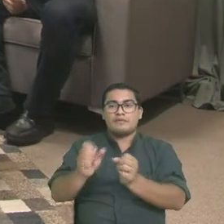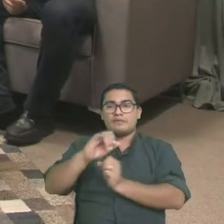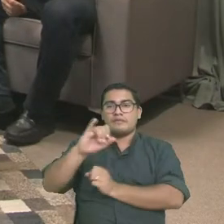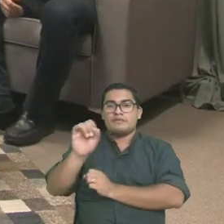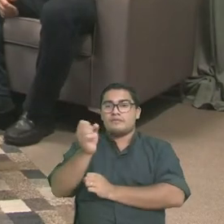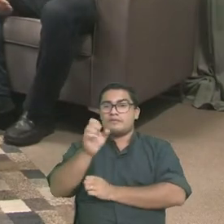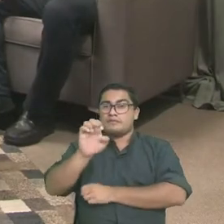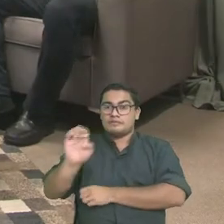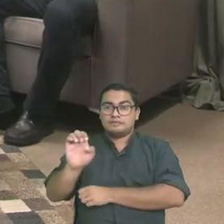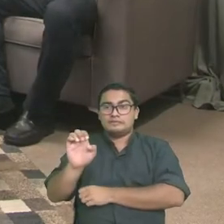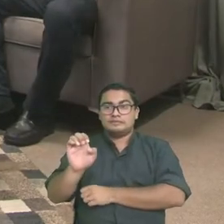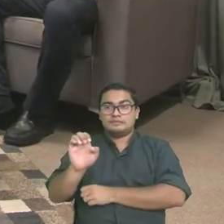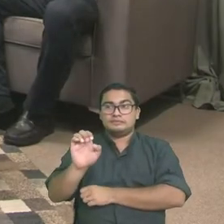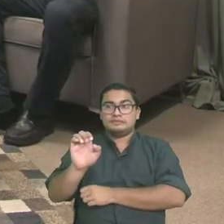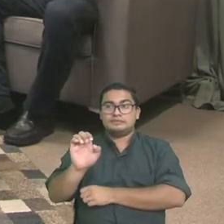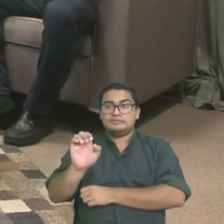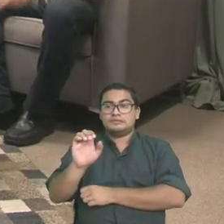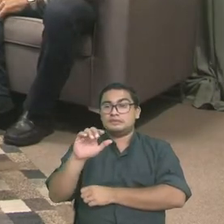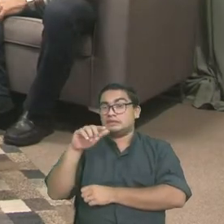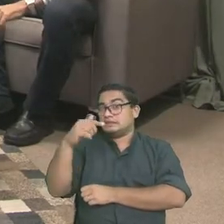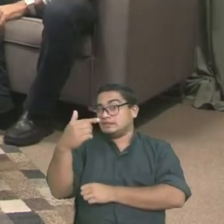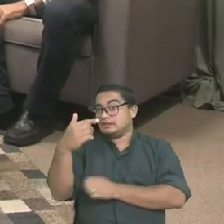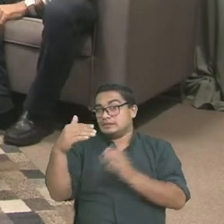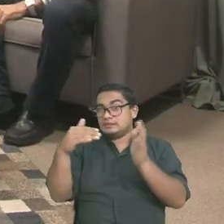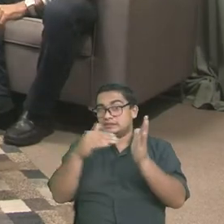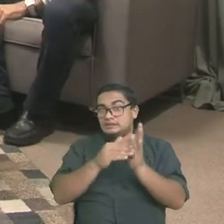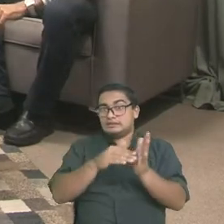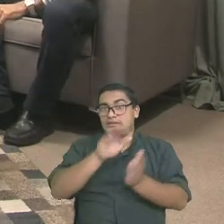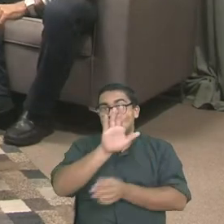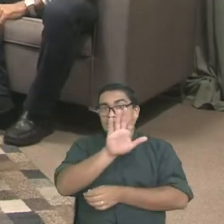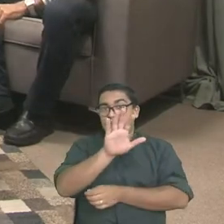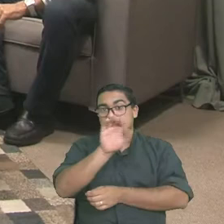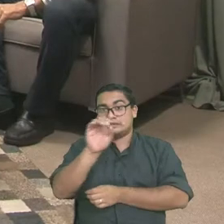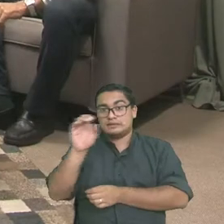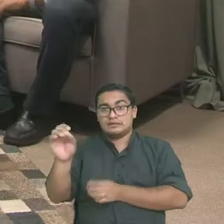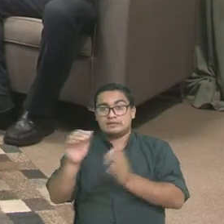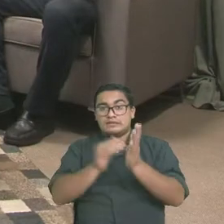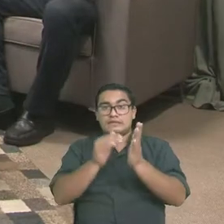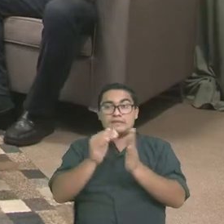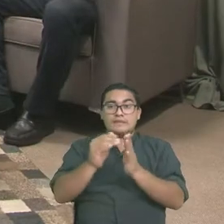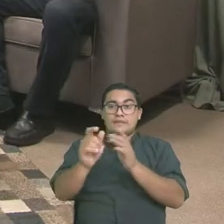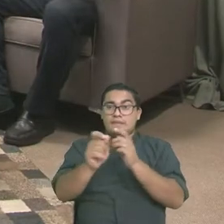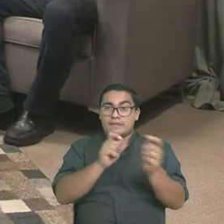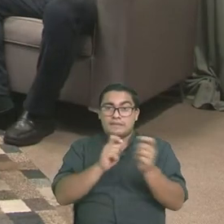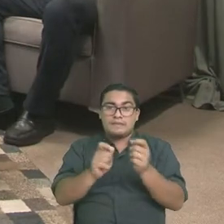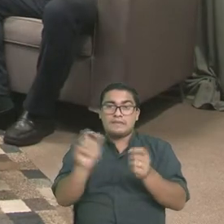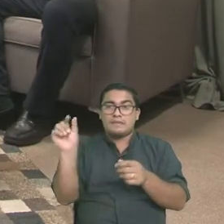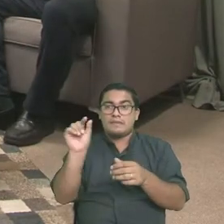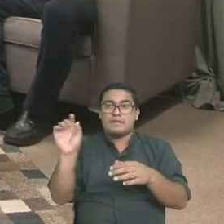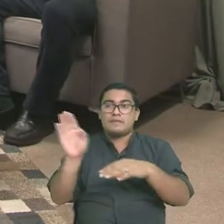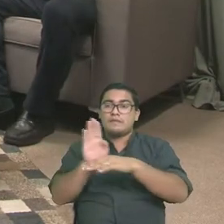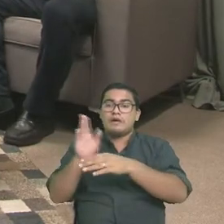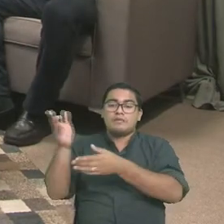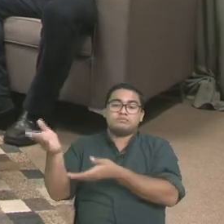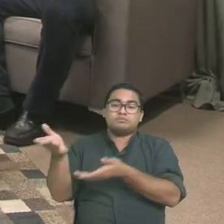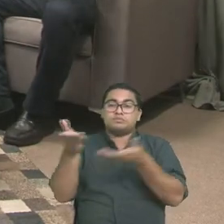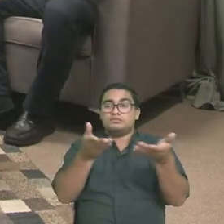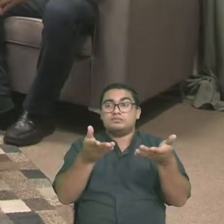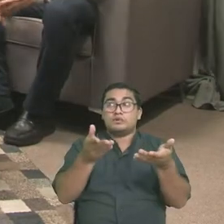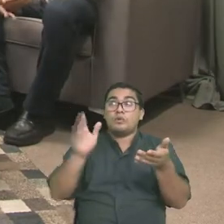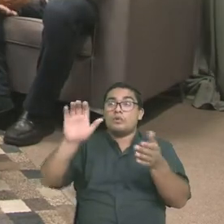Porque 7.500 millones de dólares en canalización de préstamos y donaciones, o sea,